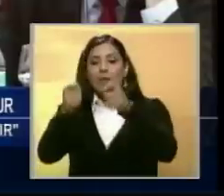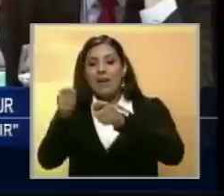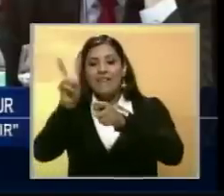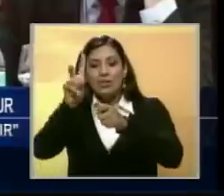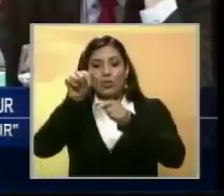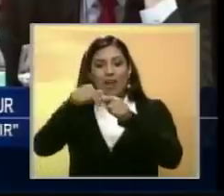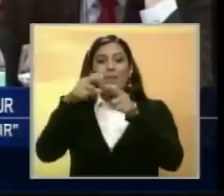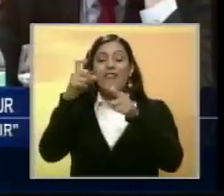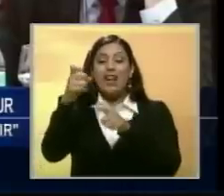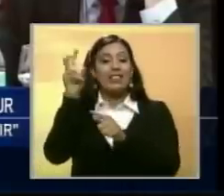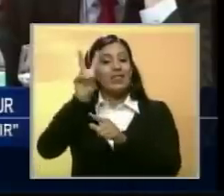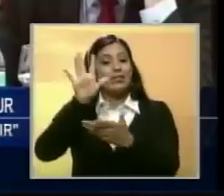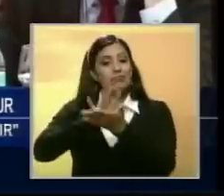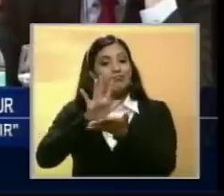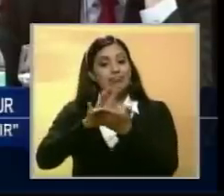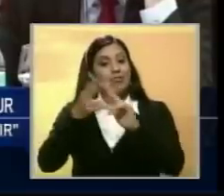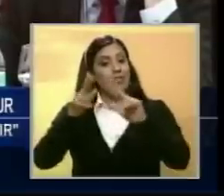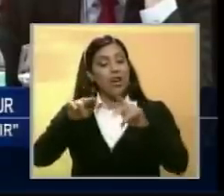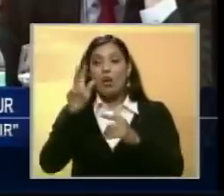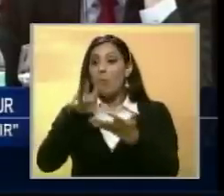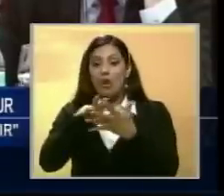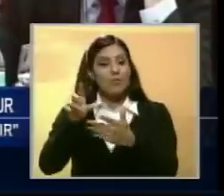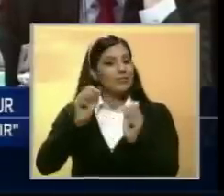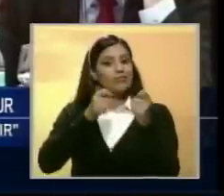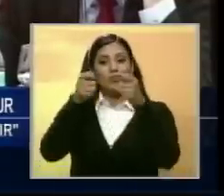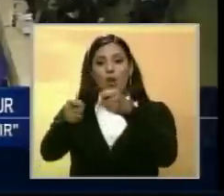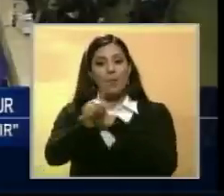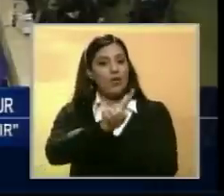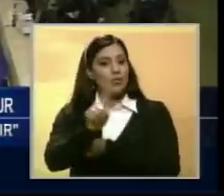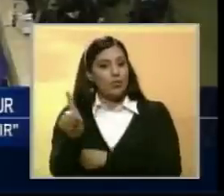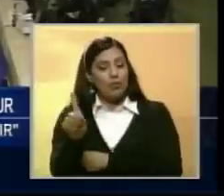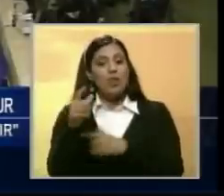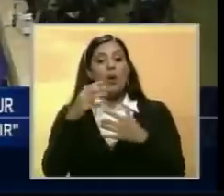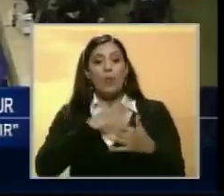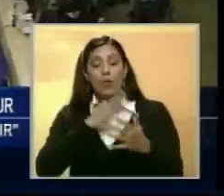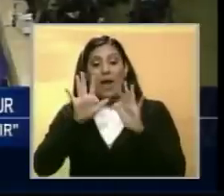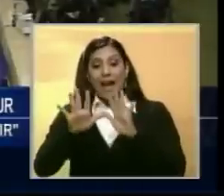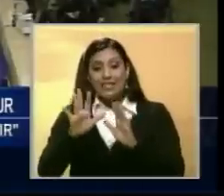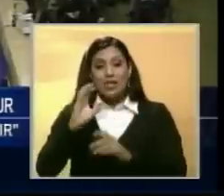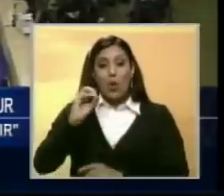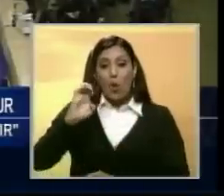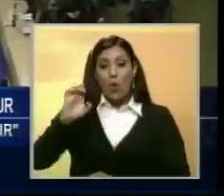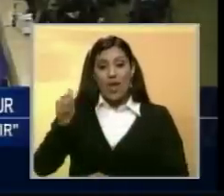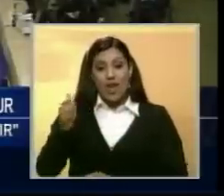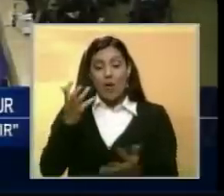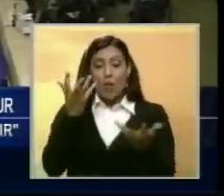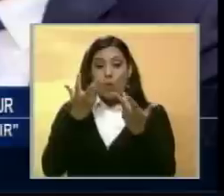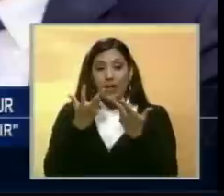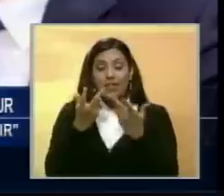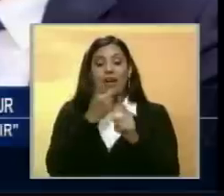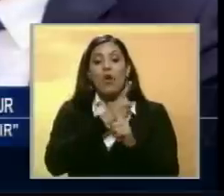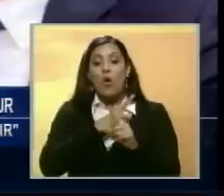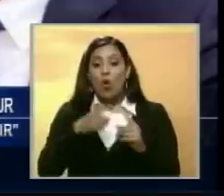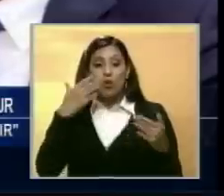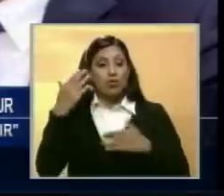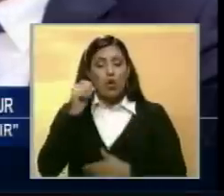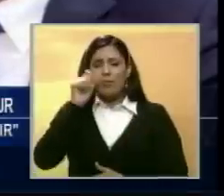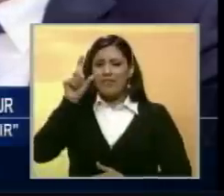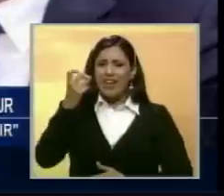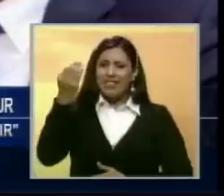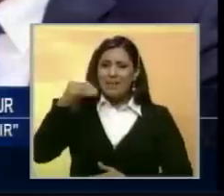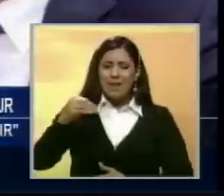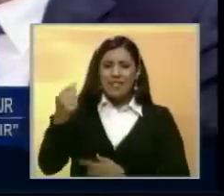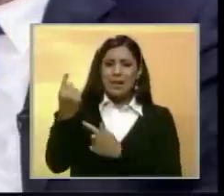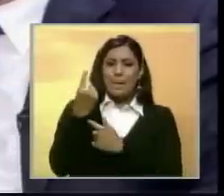el proceso de aplicación de la Carta Democrática como parte de la Organización de Estados Americanos. Por otra parte, Loizaga no descartó